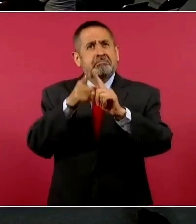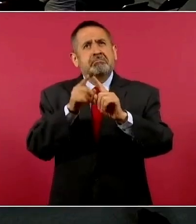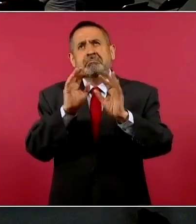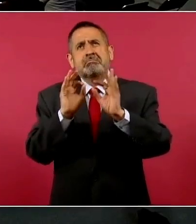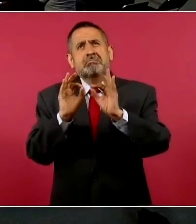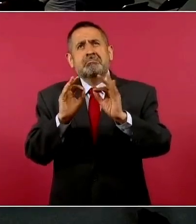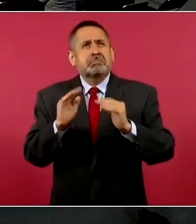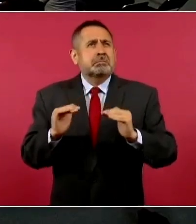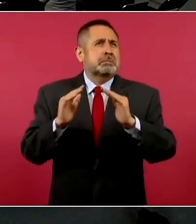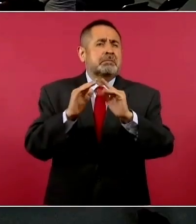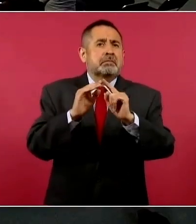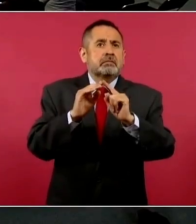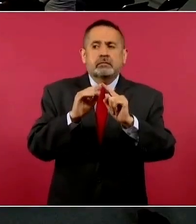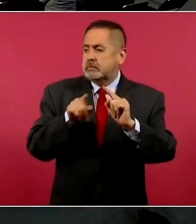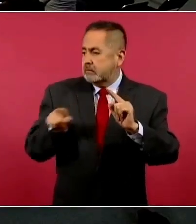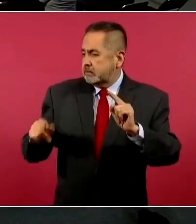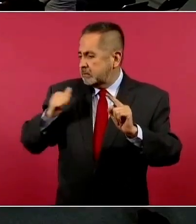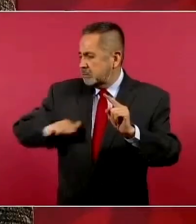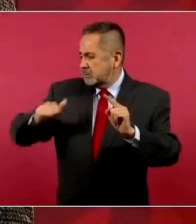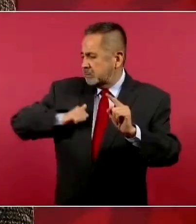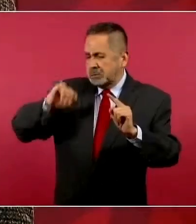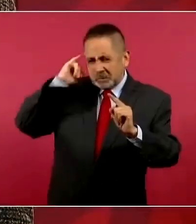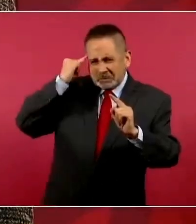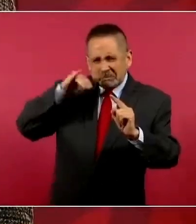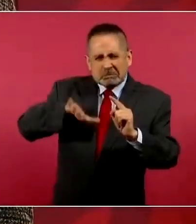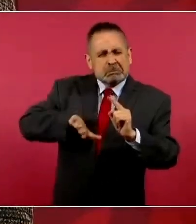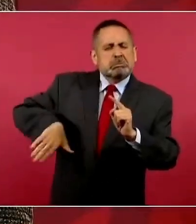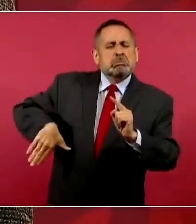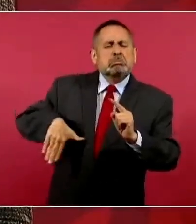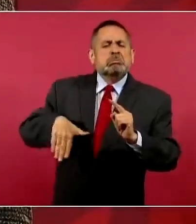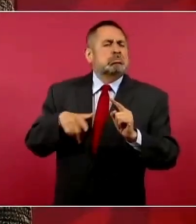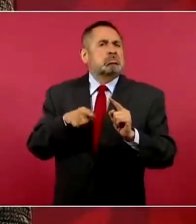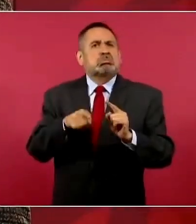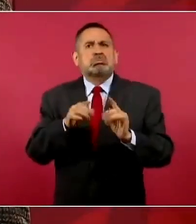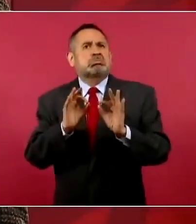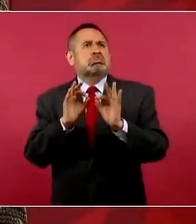la arquitectura prehispánica.